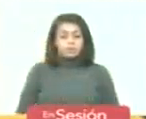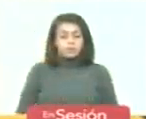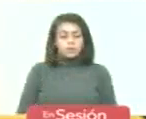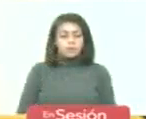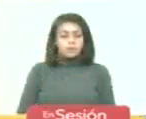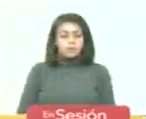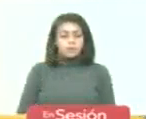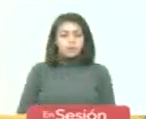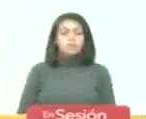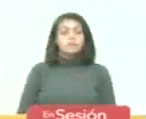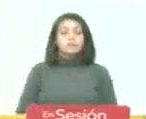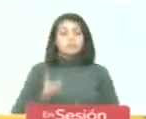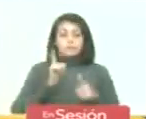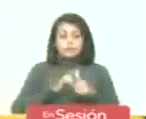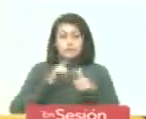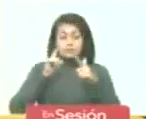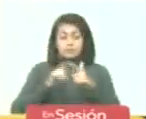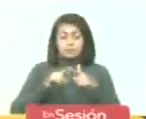En consideración,